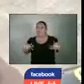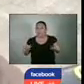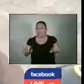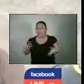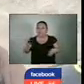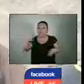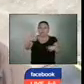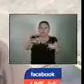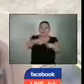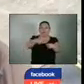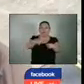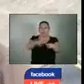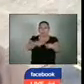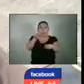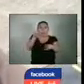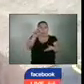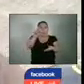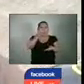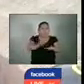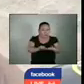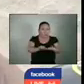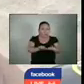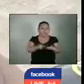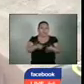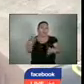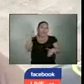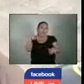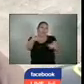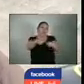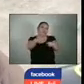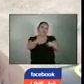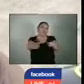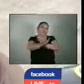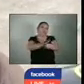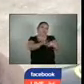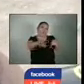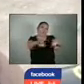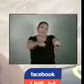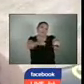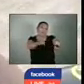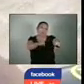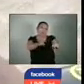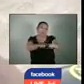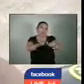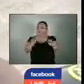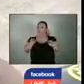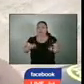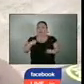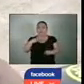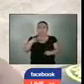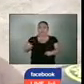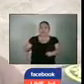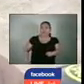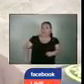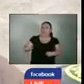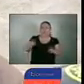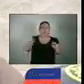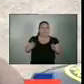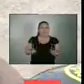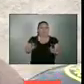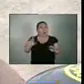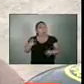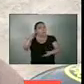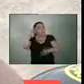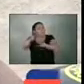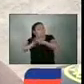duraba poco con lo que llenaba, ¿verdad? O sea, no podía julear porque estaba demasiado cara. Hoy que ha